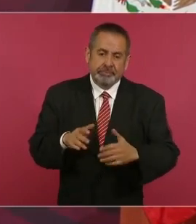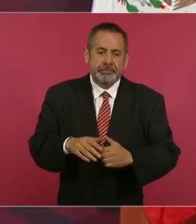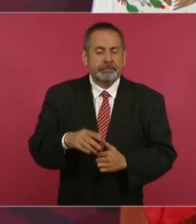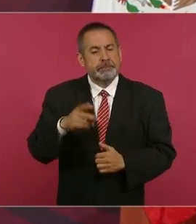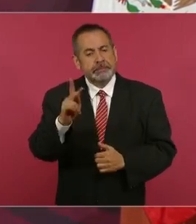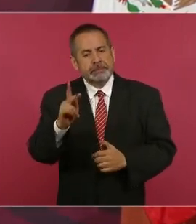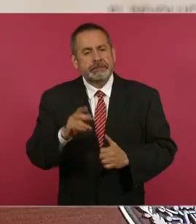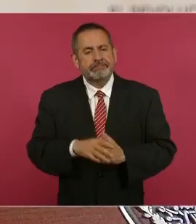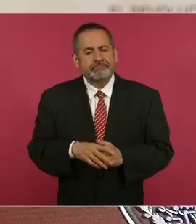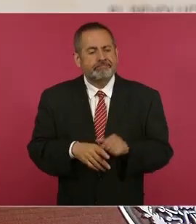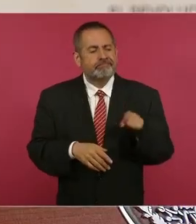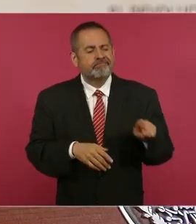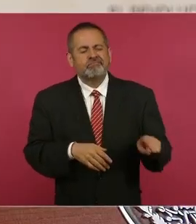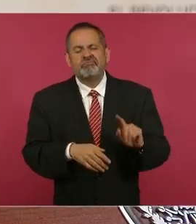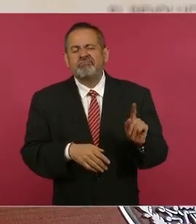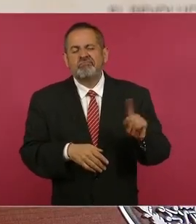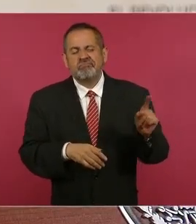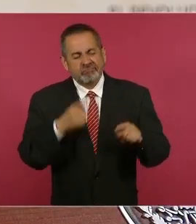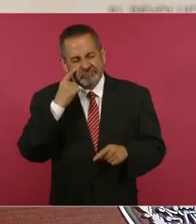Pero no les voy a eso,